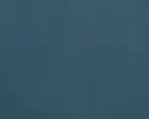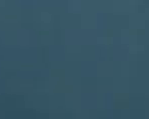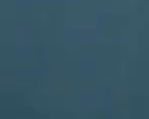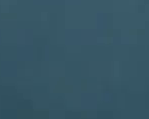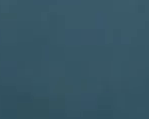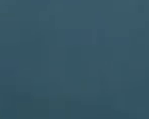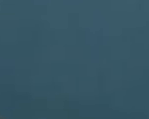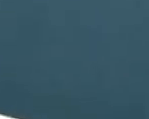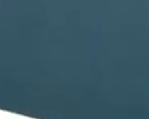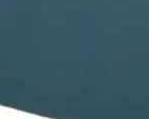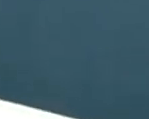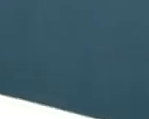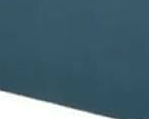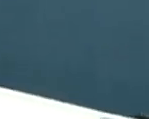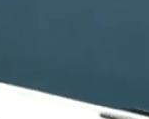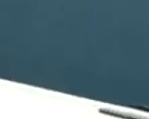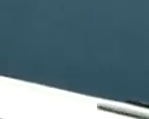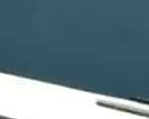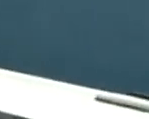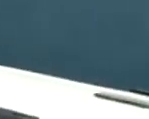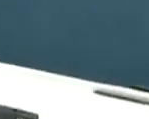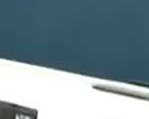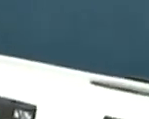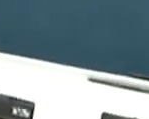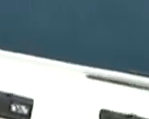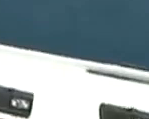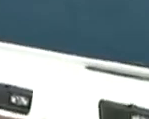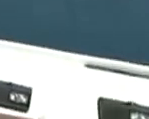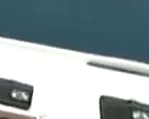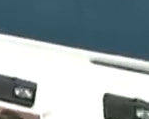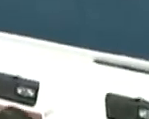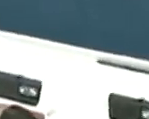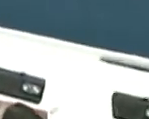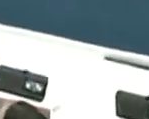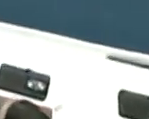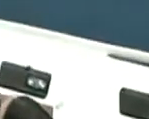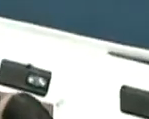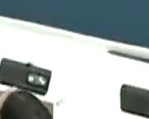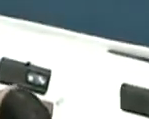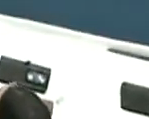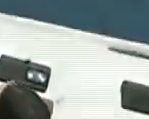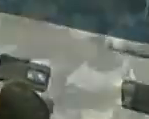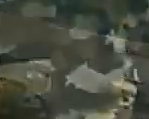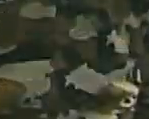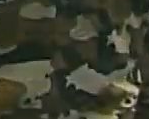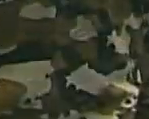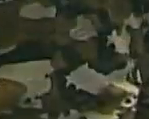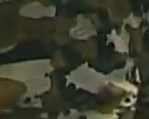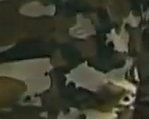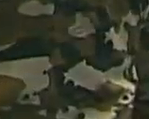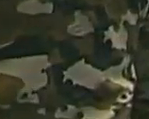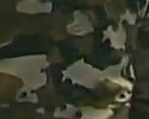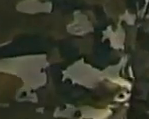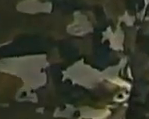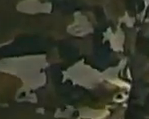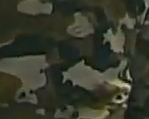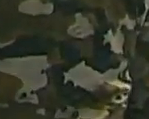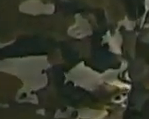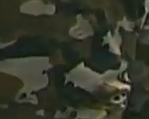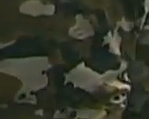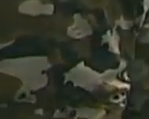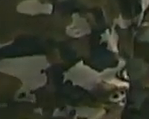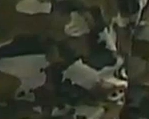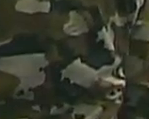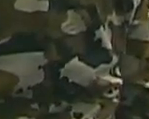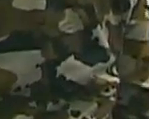esta política social es la atención en alimentación a más de 7 millones de familias humildes a través de los comités locales de abastecimiento